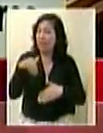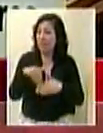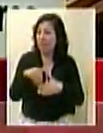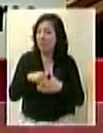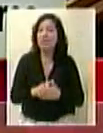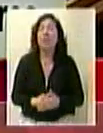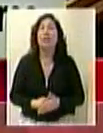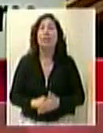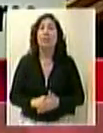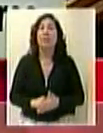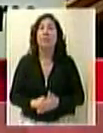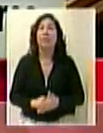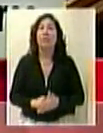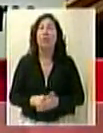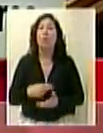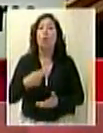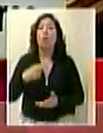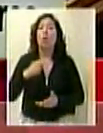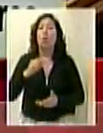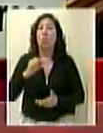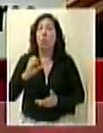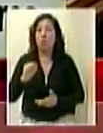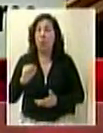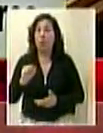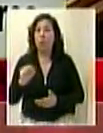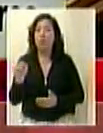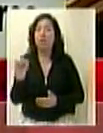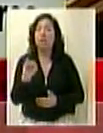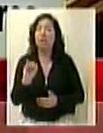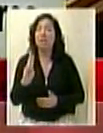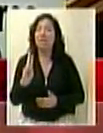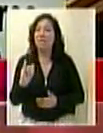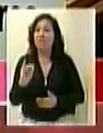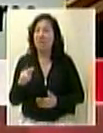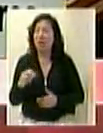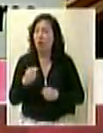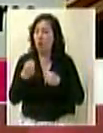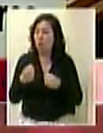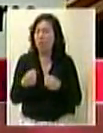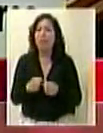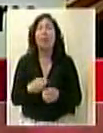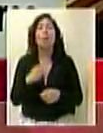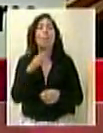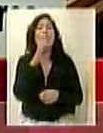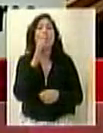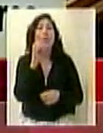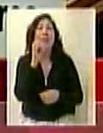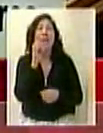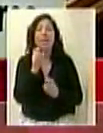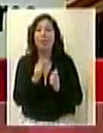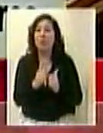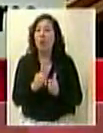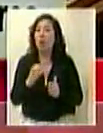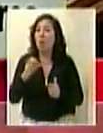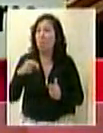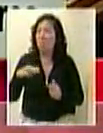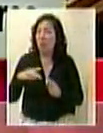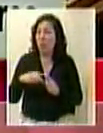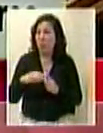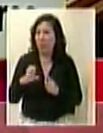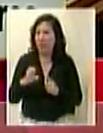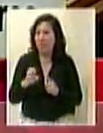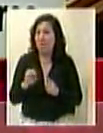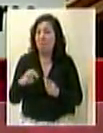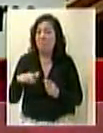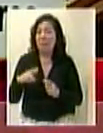Elecciones, doctor Hugo Sivina, que también está comprometido con la lucha por el género, colega Carmen Omonte,